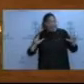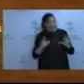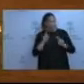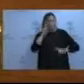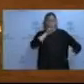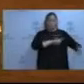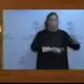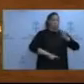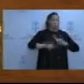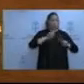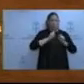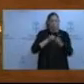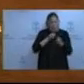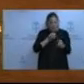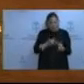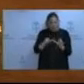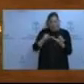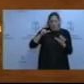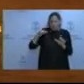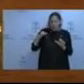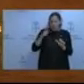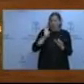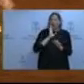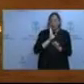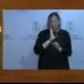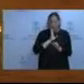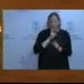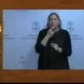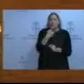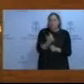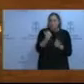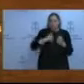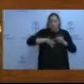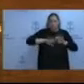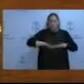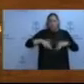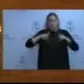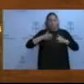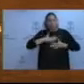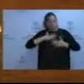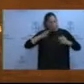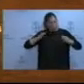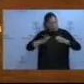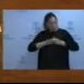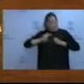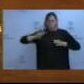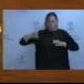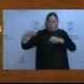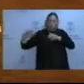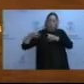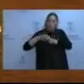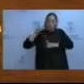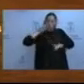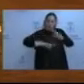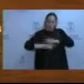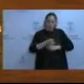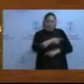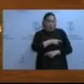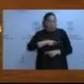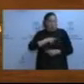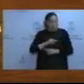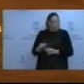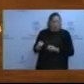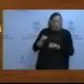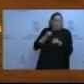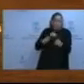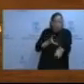relatados anteriormente. Se han dicho muchos en esta Cámara. Nuestro grupo parlamentario y otros grupos han traído esos problemas a comisión, a pleno